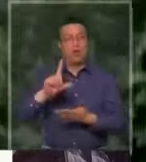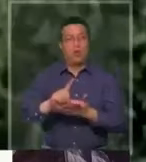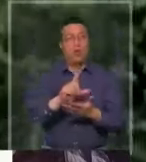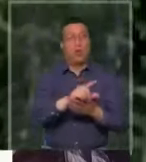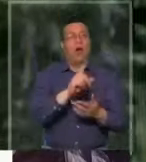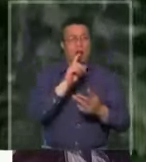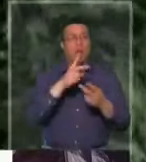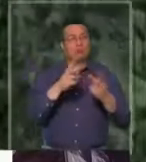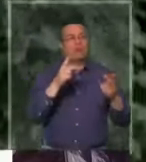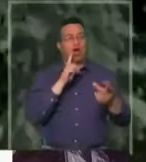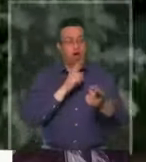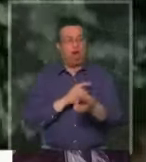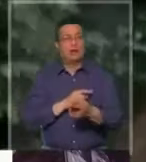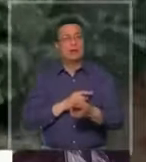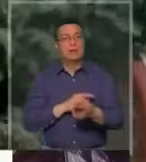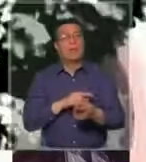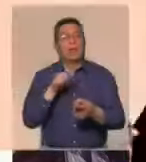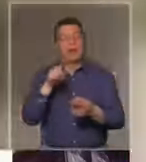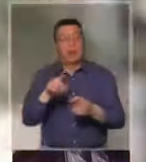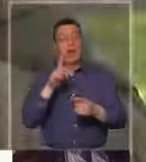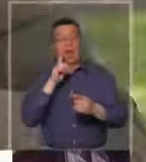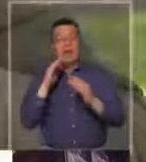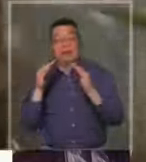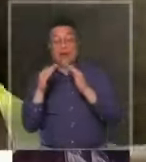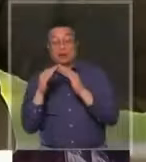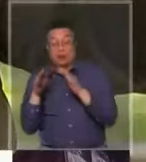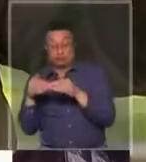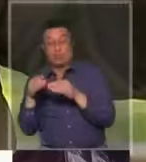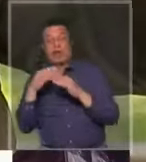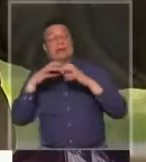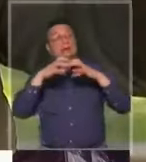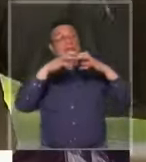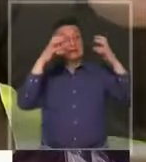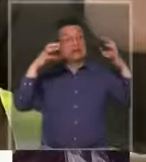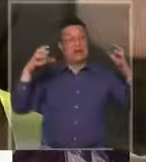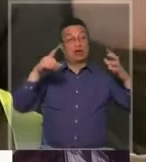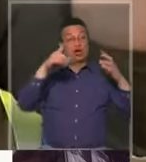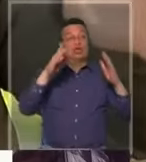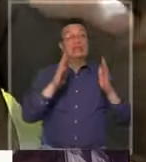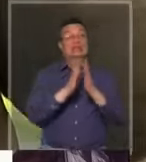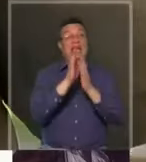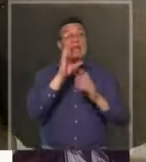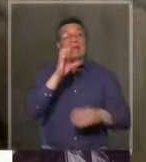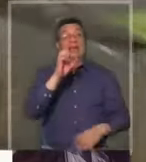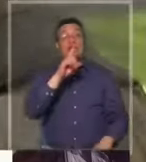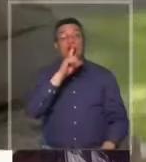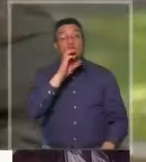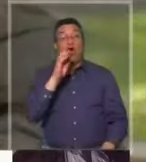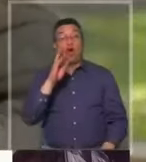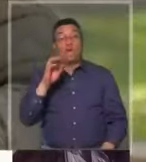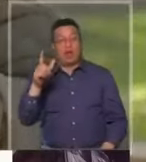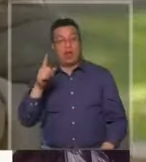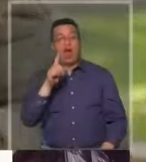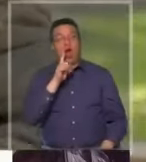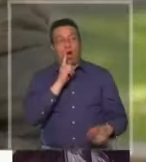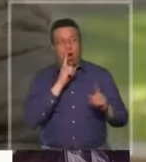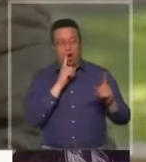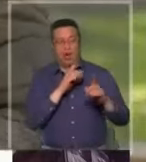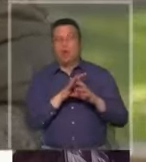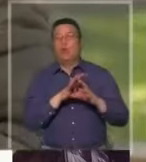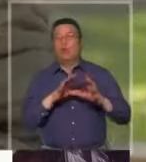público no solo en casas cerradas sino que también en Cerro el Cerro San Cristóbal es lugar de frecuente